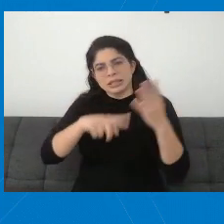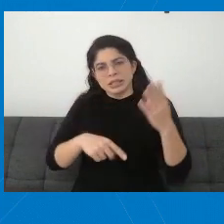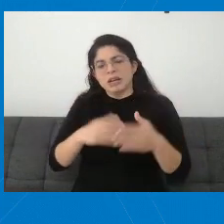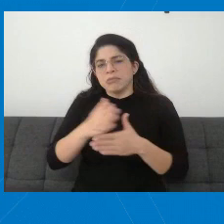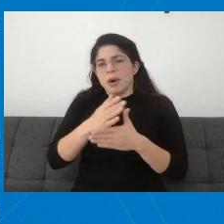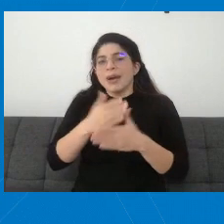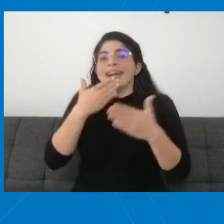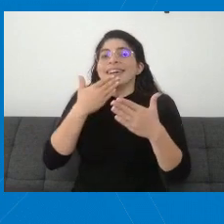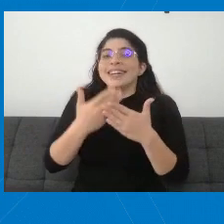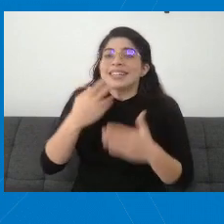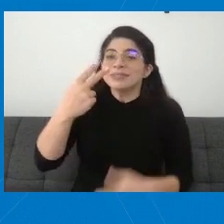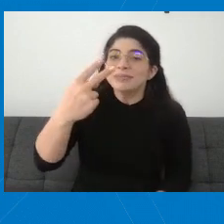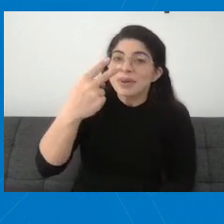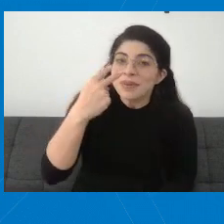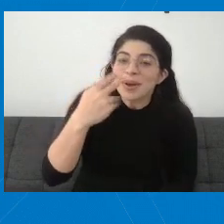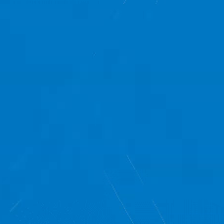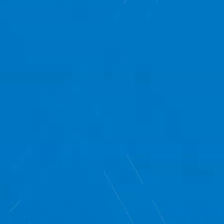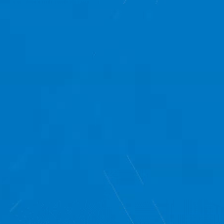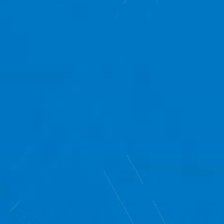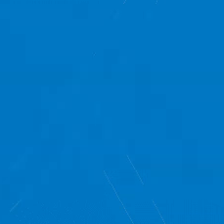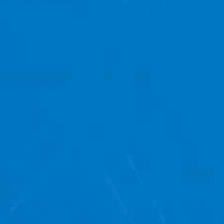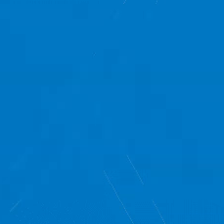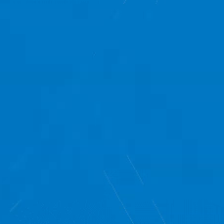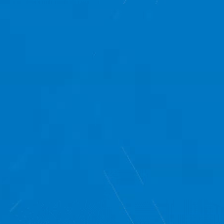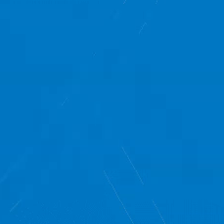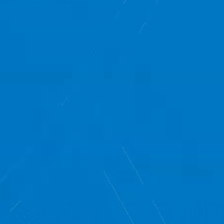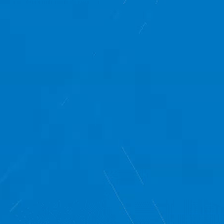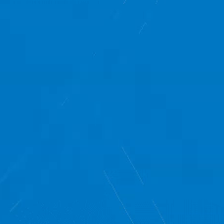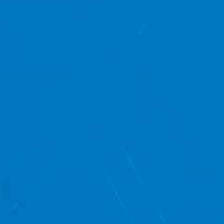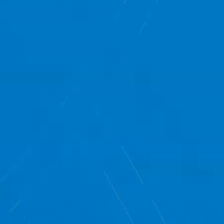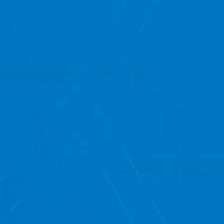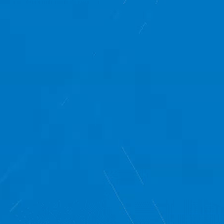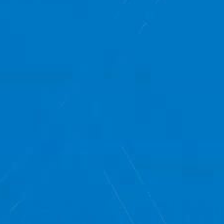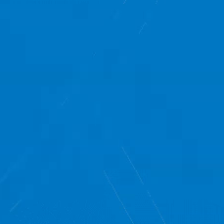gracias por su sintonía. Muy buenas tardes. Gracias.